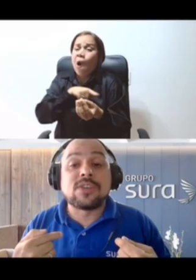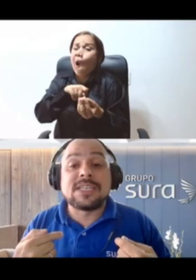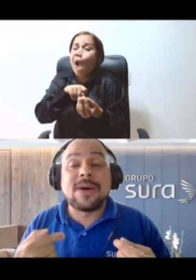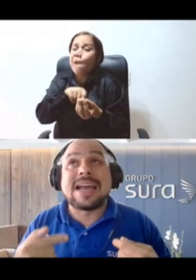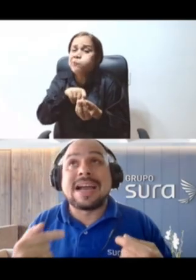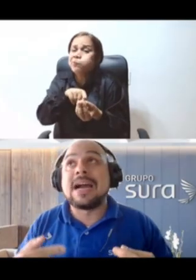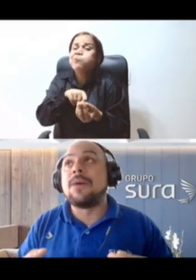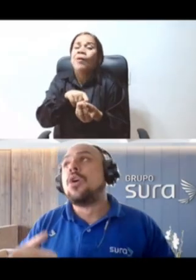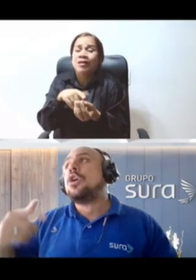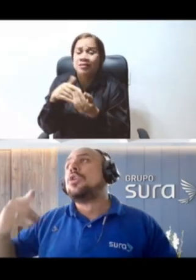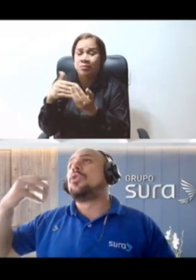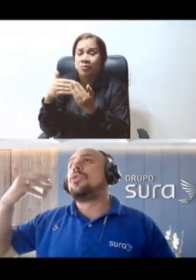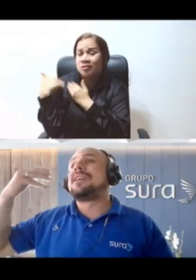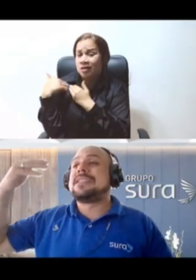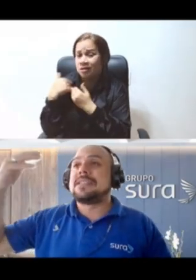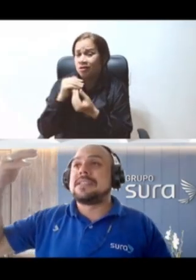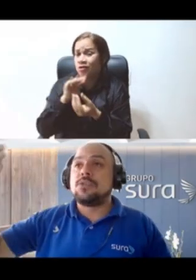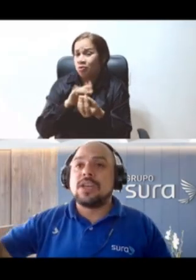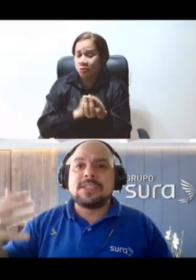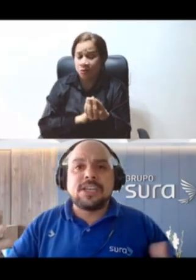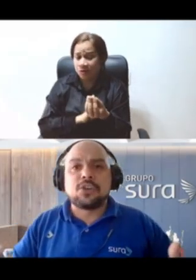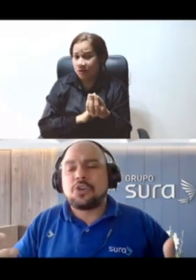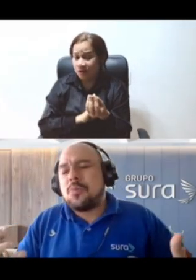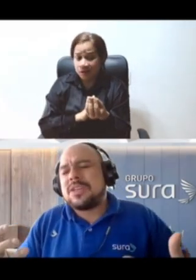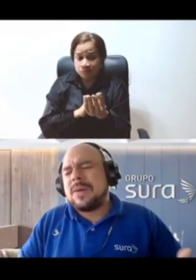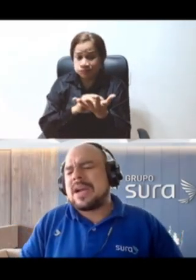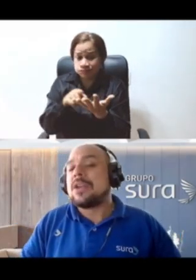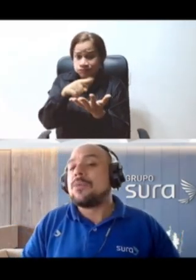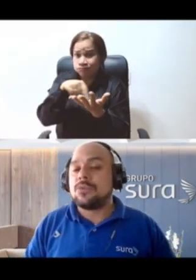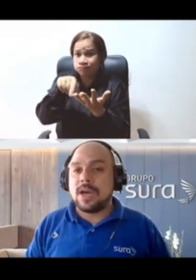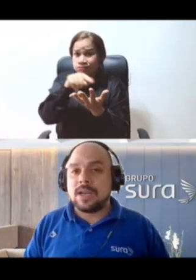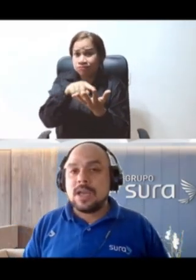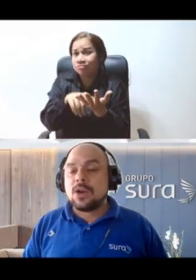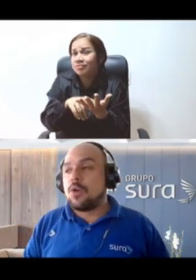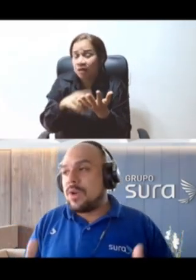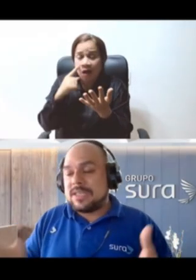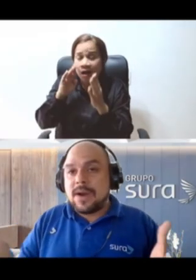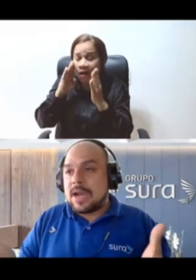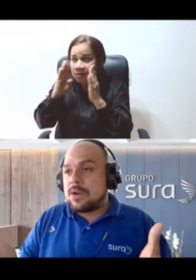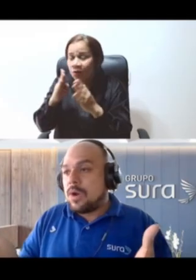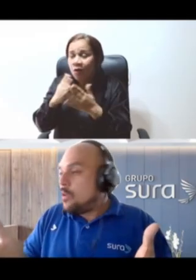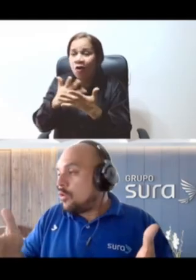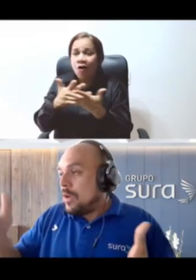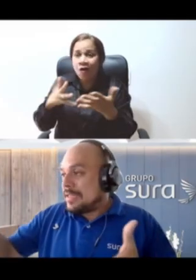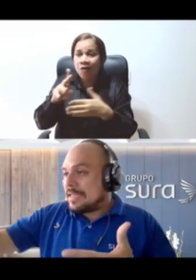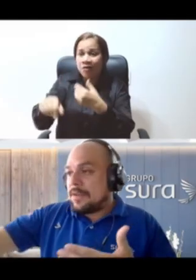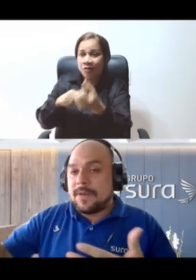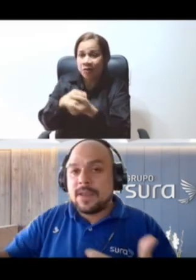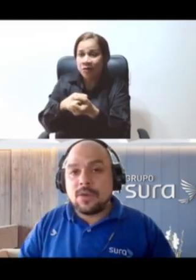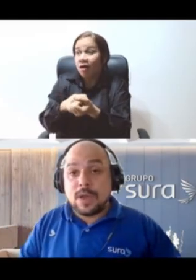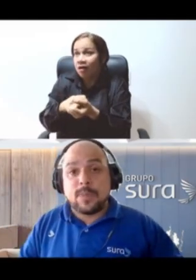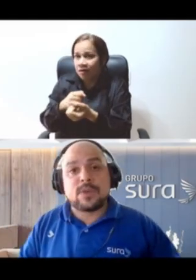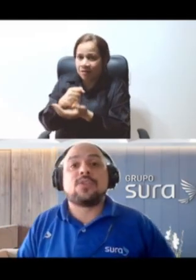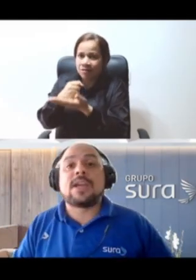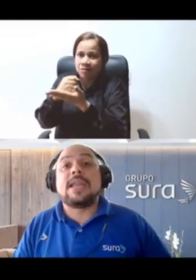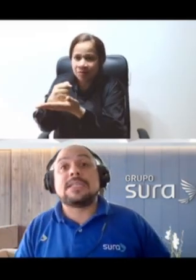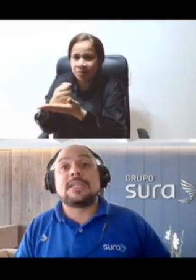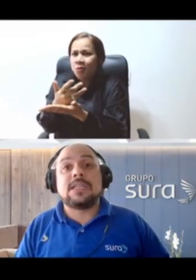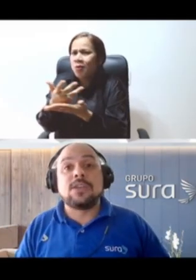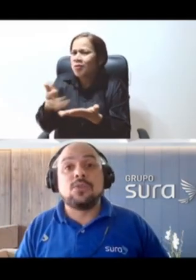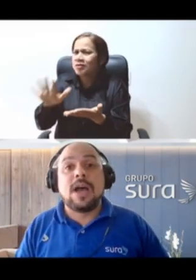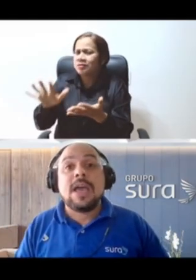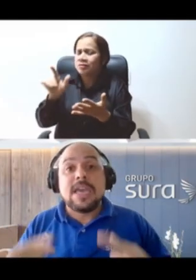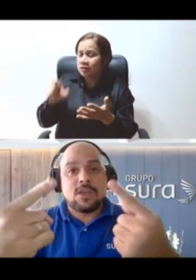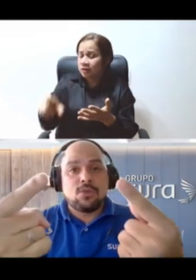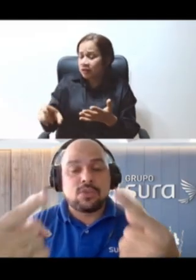como nosotros vamos a llevar a cabo todas esas ayudas. Chicos, cómo es de bacano ayudar, cómo es de bacano cuando tú estás al frente de una persona